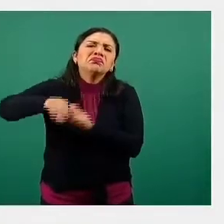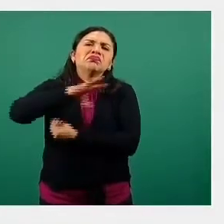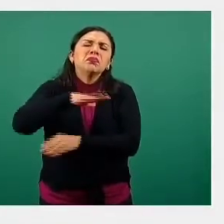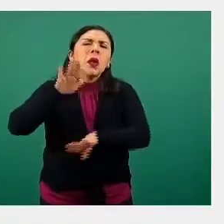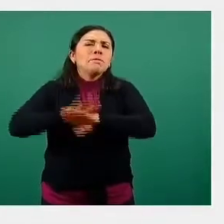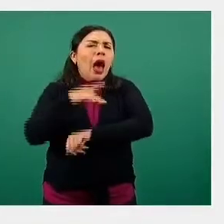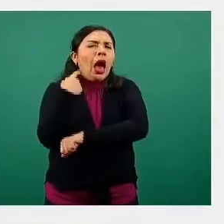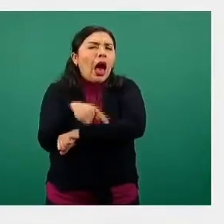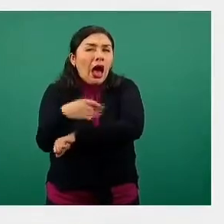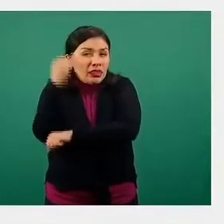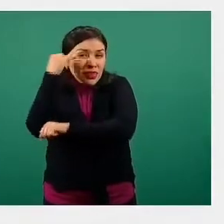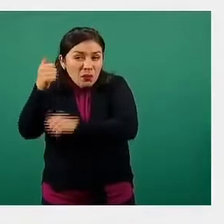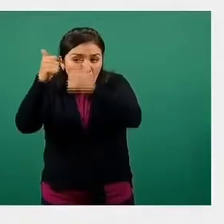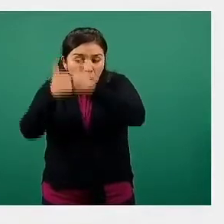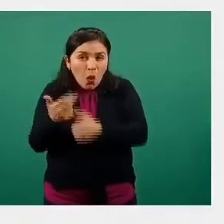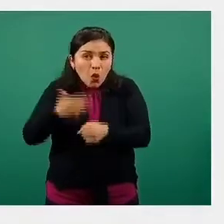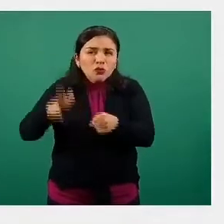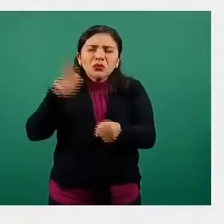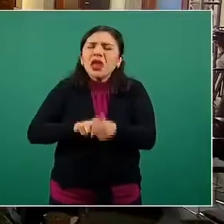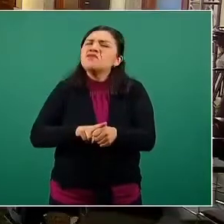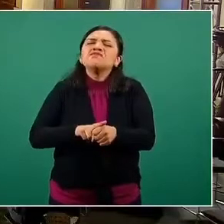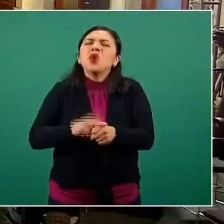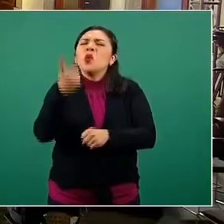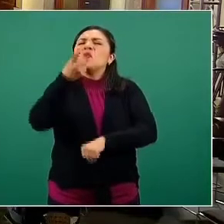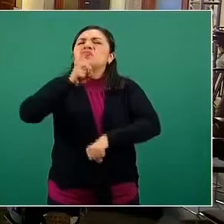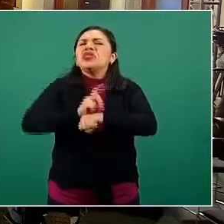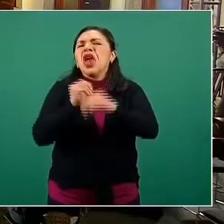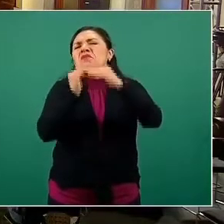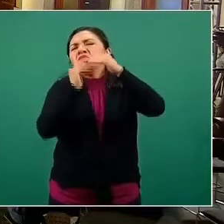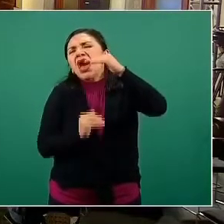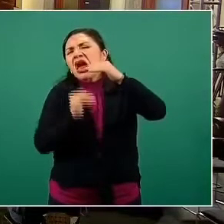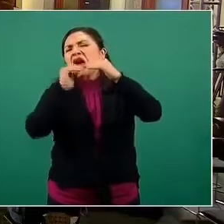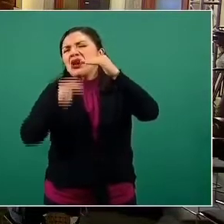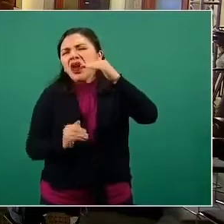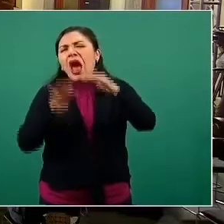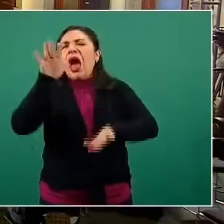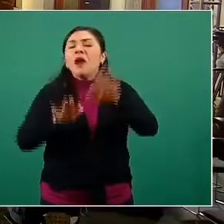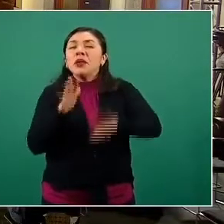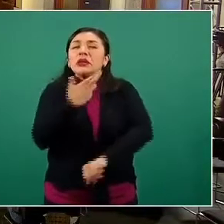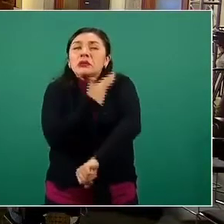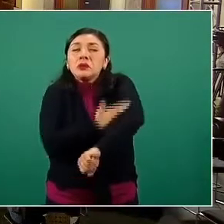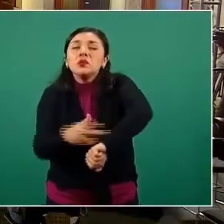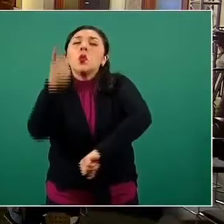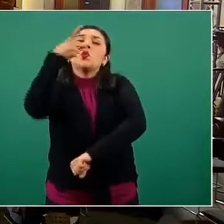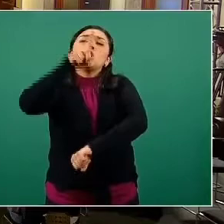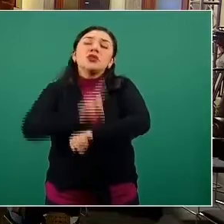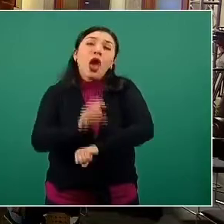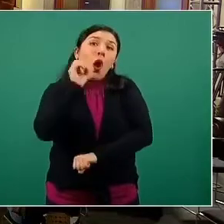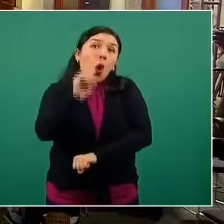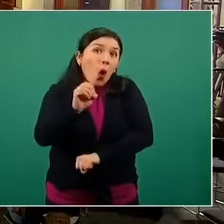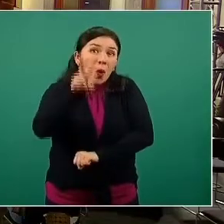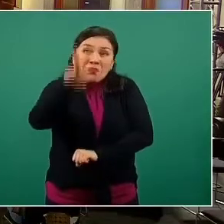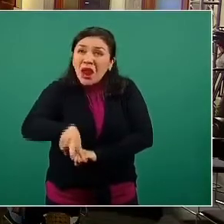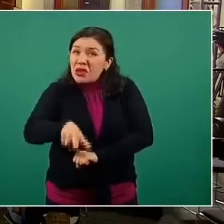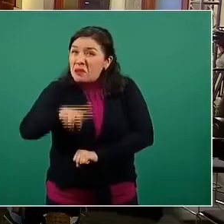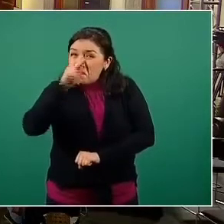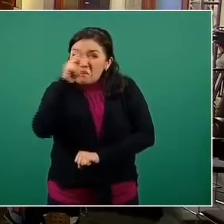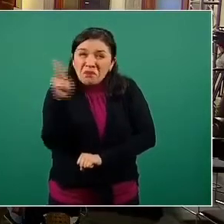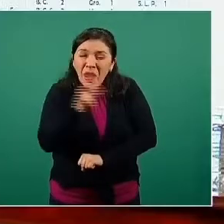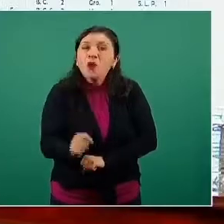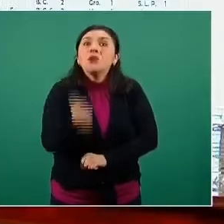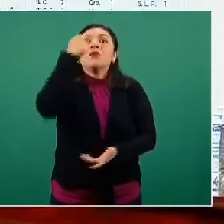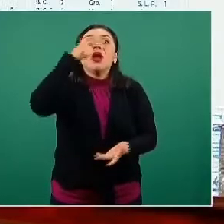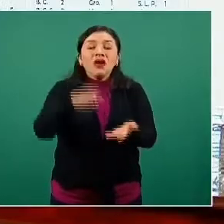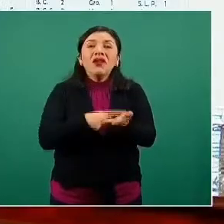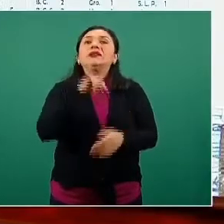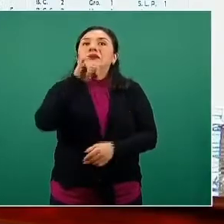duración de la hospitalización es menor a un día, a veces un día completo, y solamente en un caso extraordinario, que desafortunadamente fue el primero,